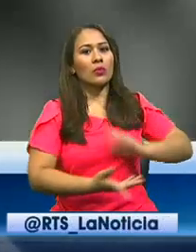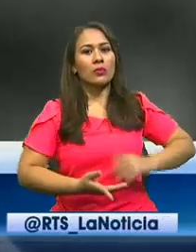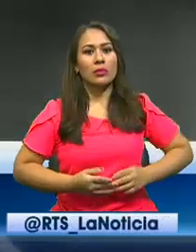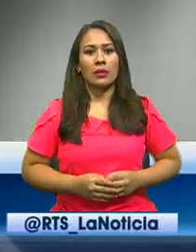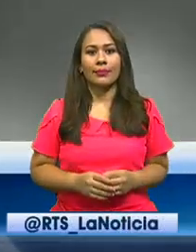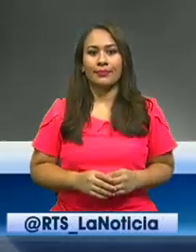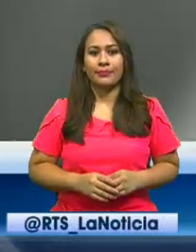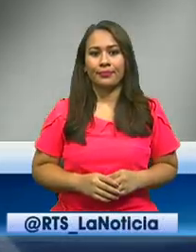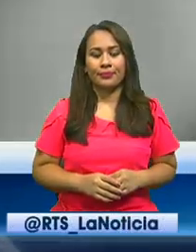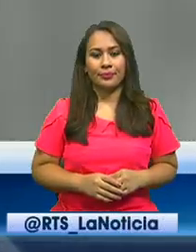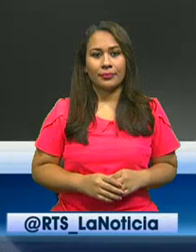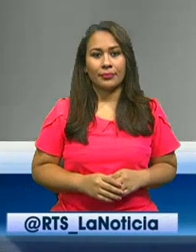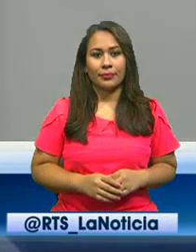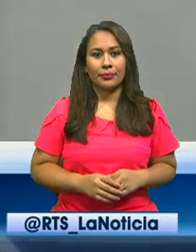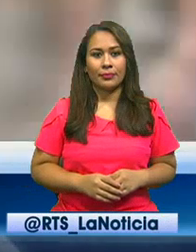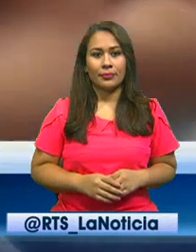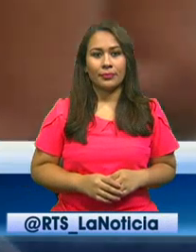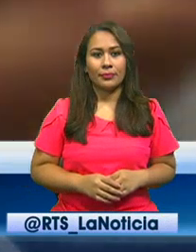flagrancia.